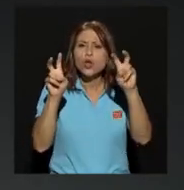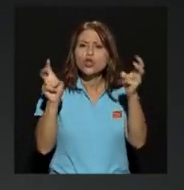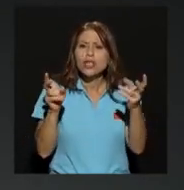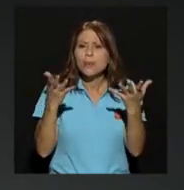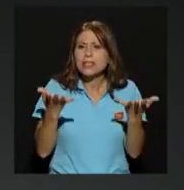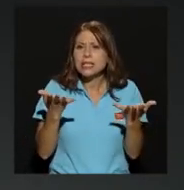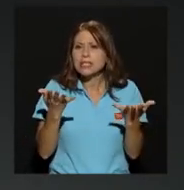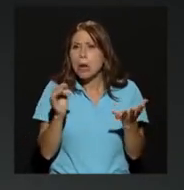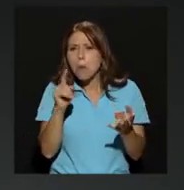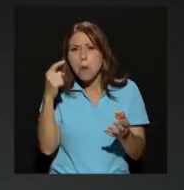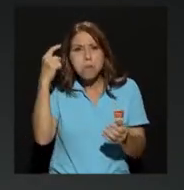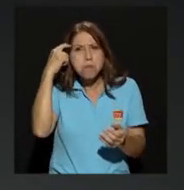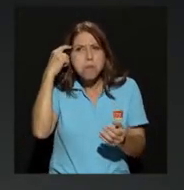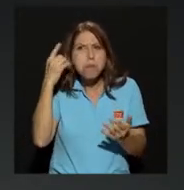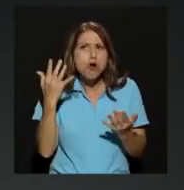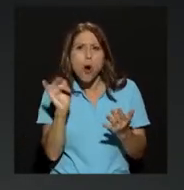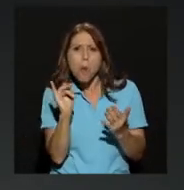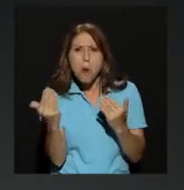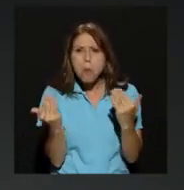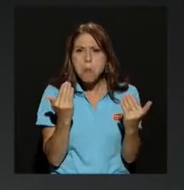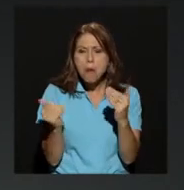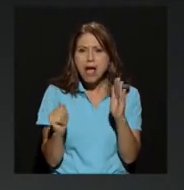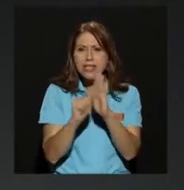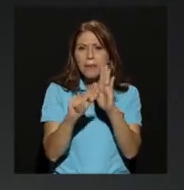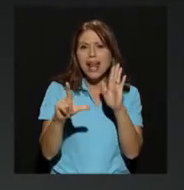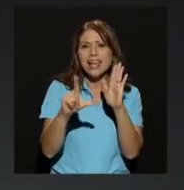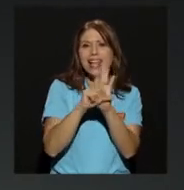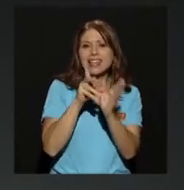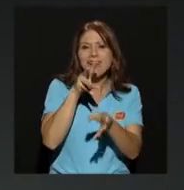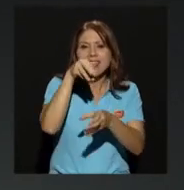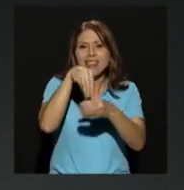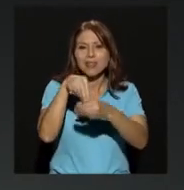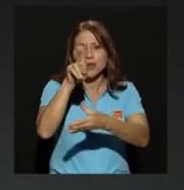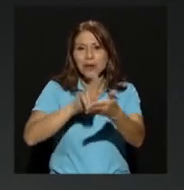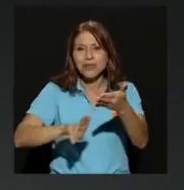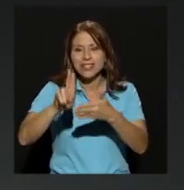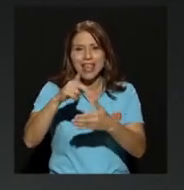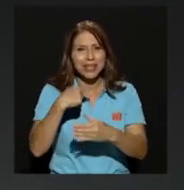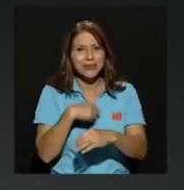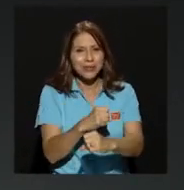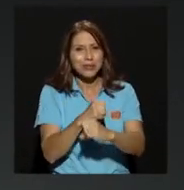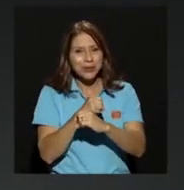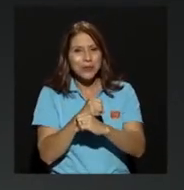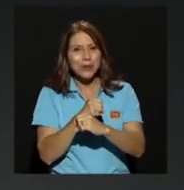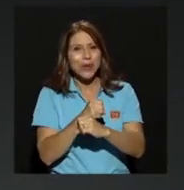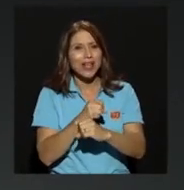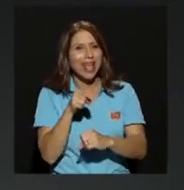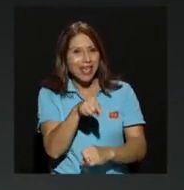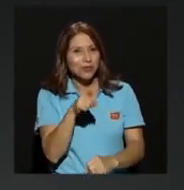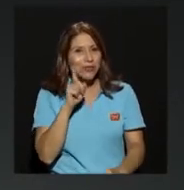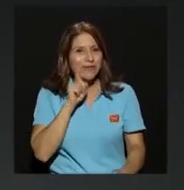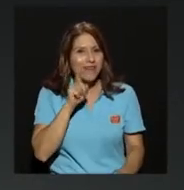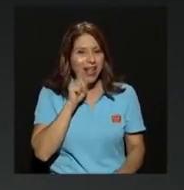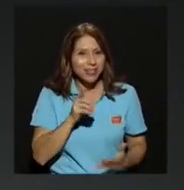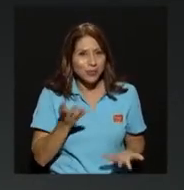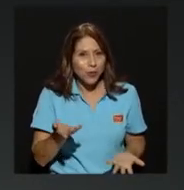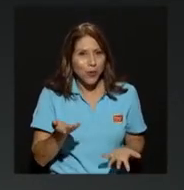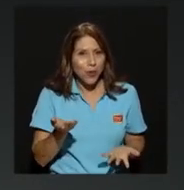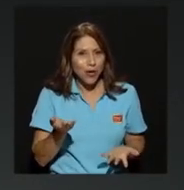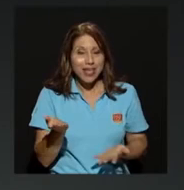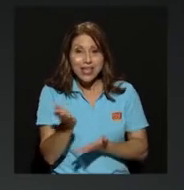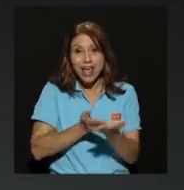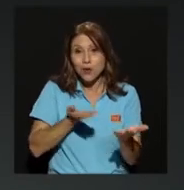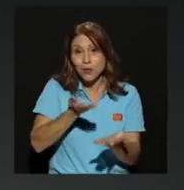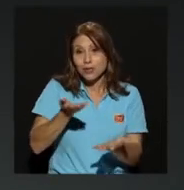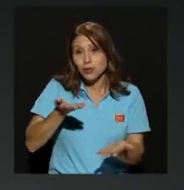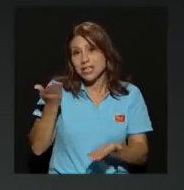visión uno podría pensar que es como la Asamblea Legislativa de la Universidad, y estoy seguro que es falso, y en algunos detalles puede